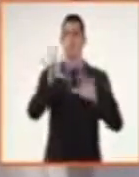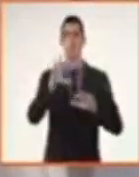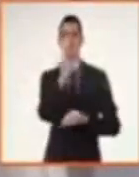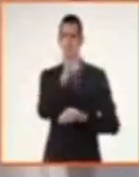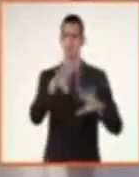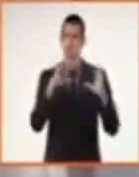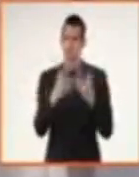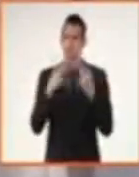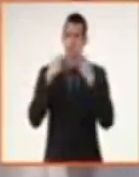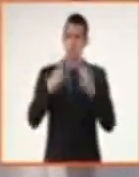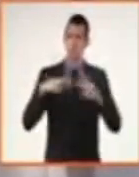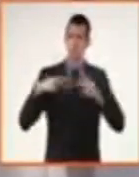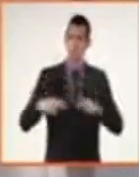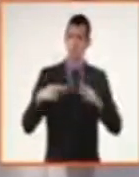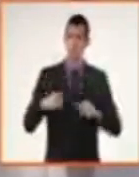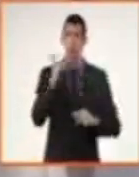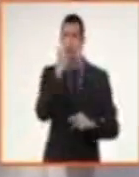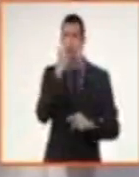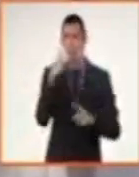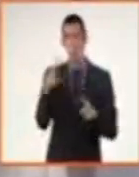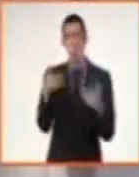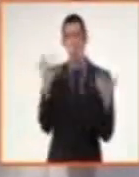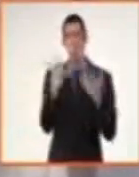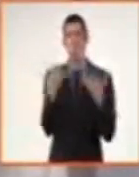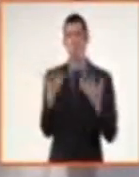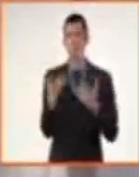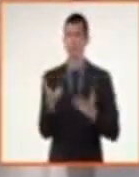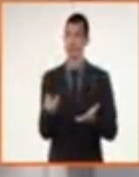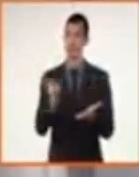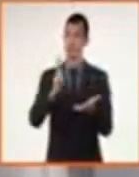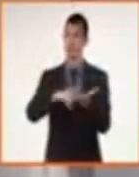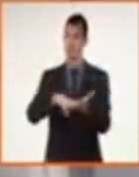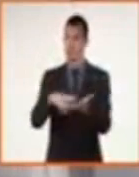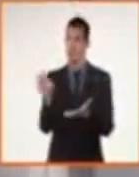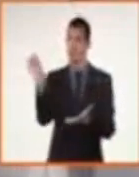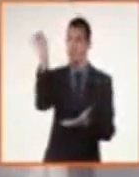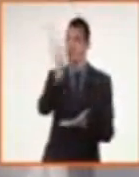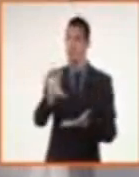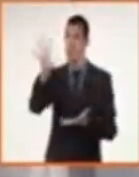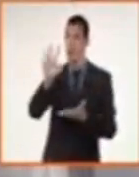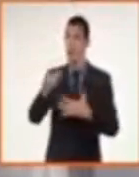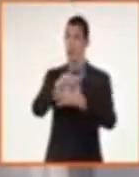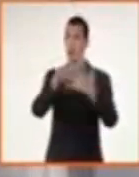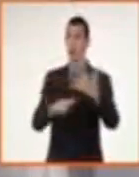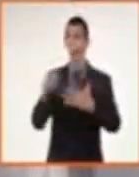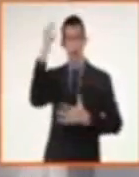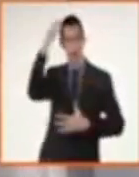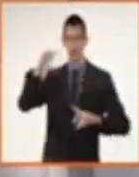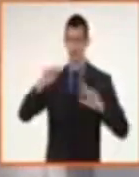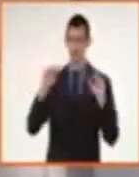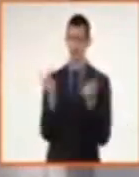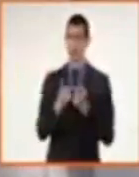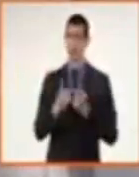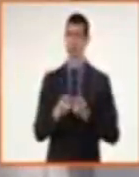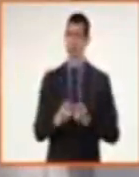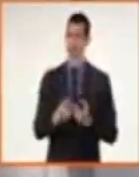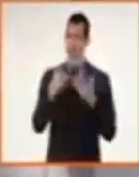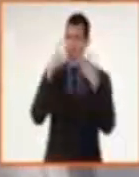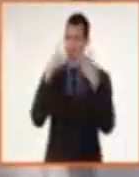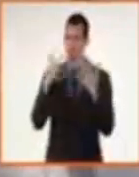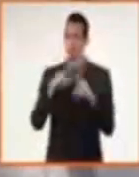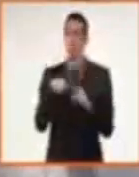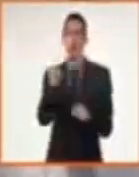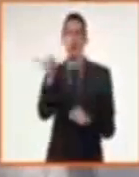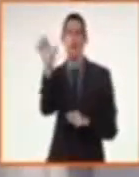Lo está diciendo un diputado del Parlamento Europeo, porque de eso no se habla. Por